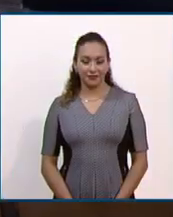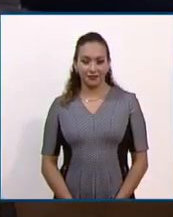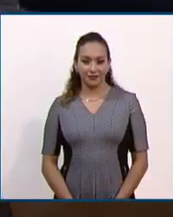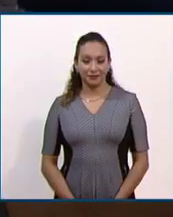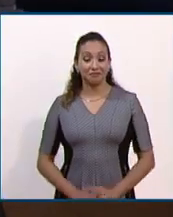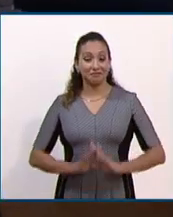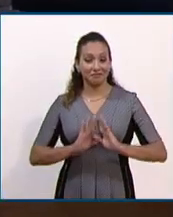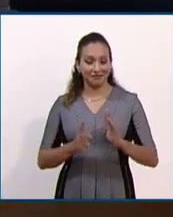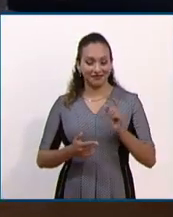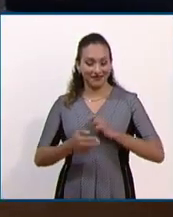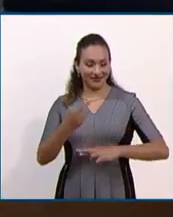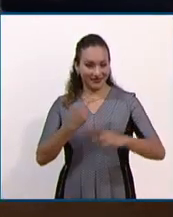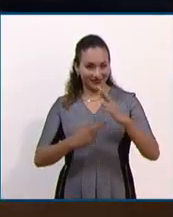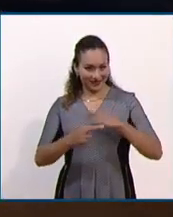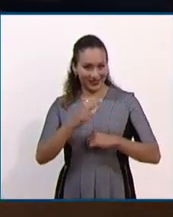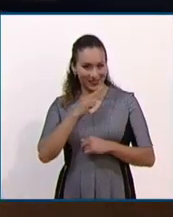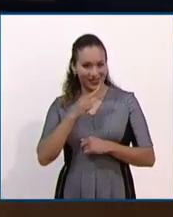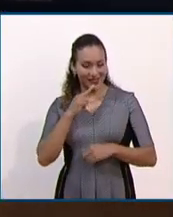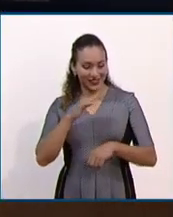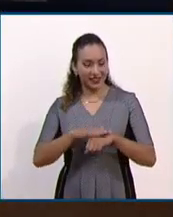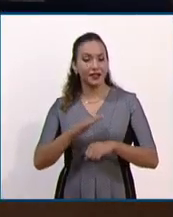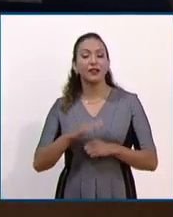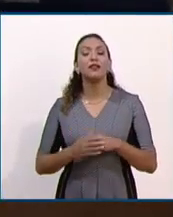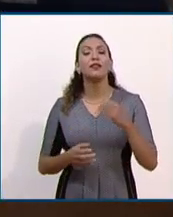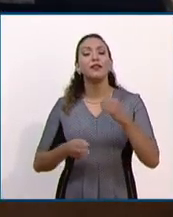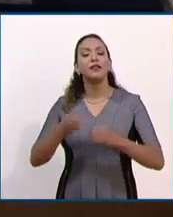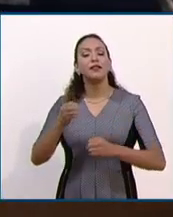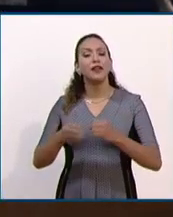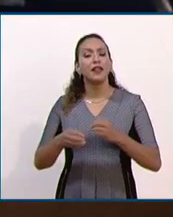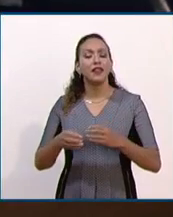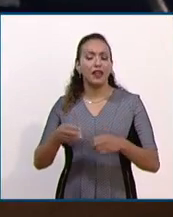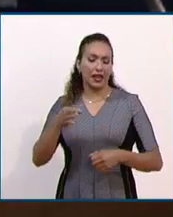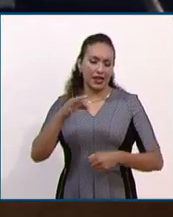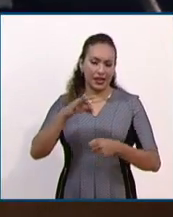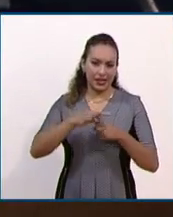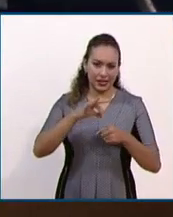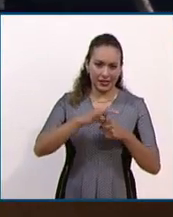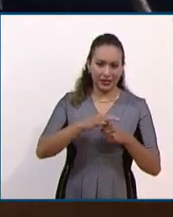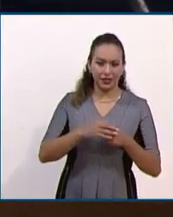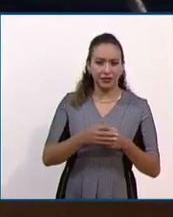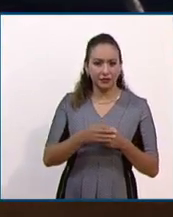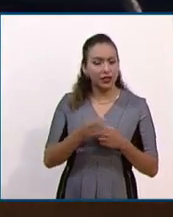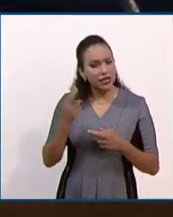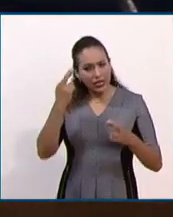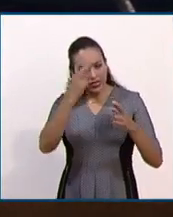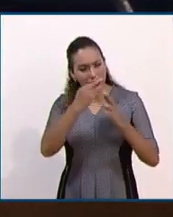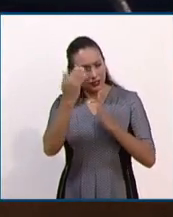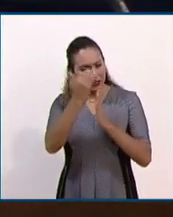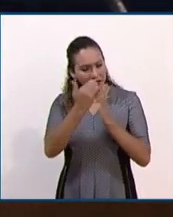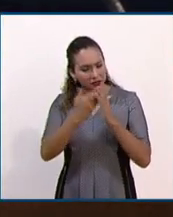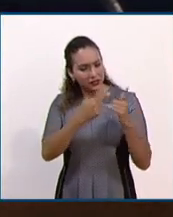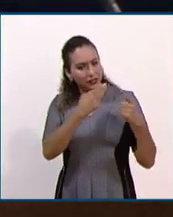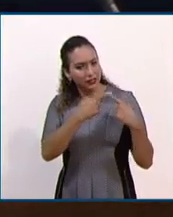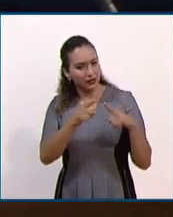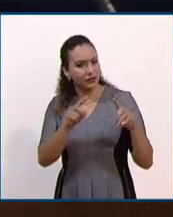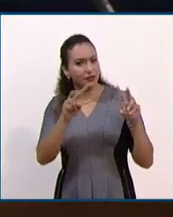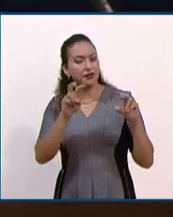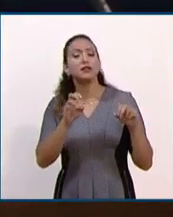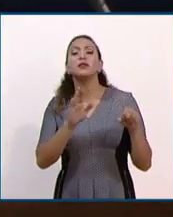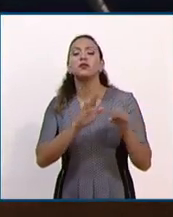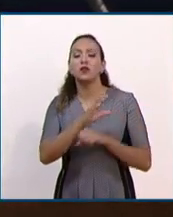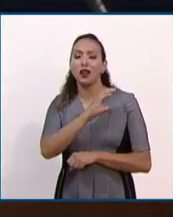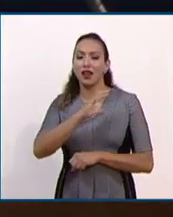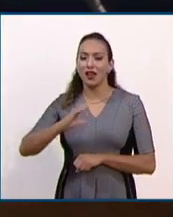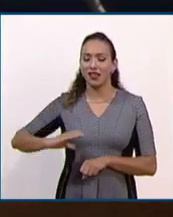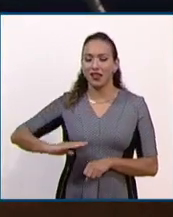Ya estamos de regreso y con más noticias. La Sala Superior del Tribunal Electoral resolvió diversos asuntos relacionados con la candidatura a